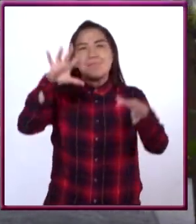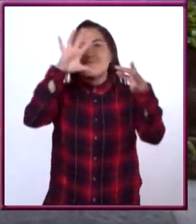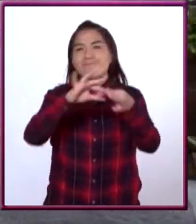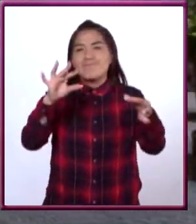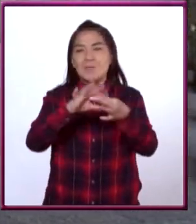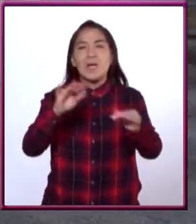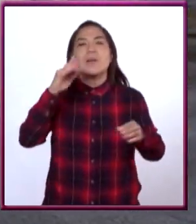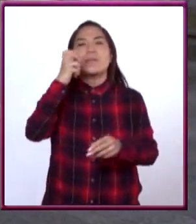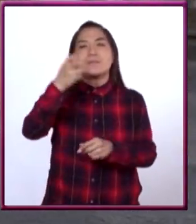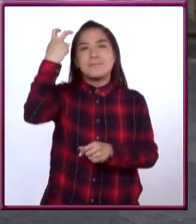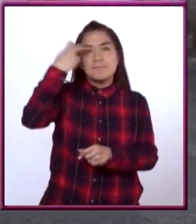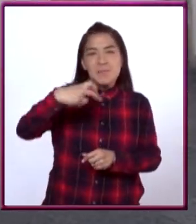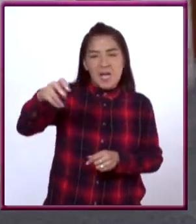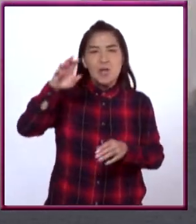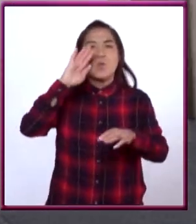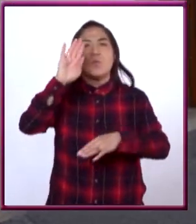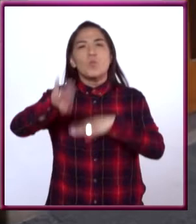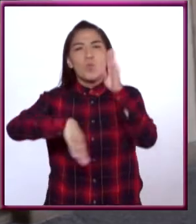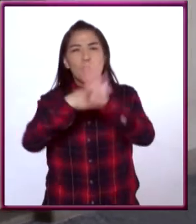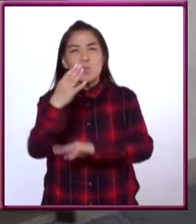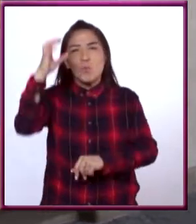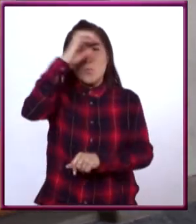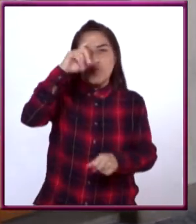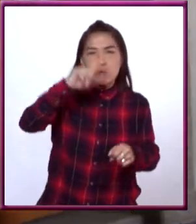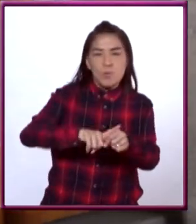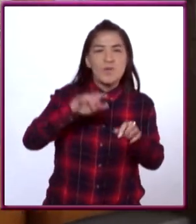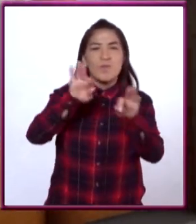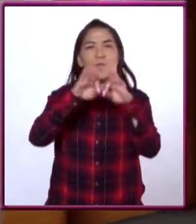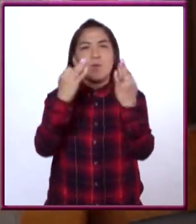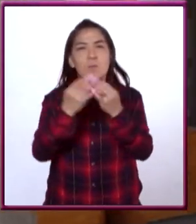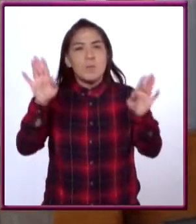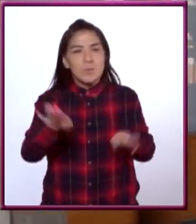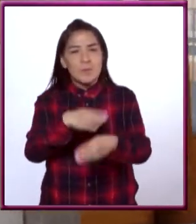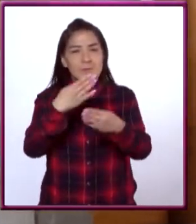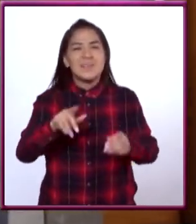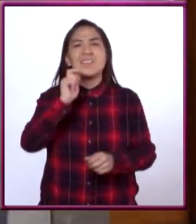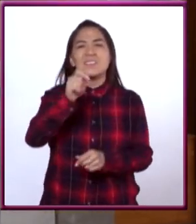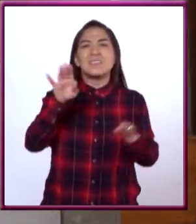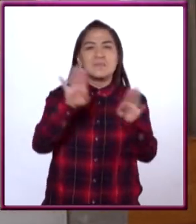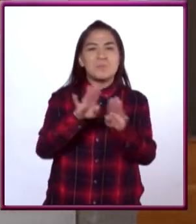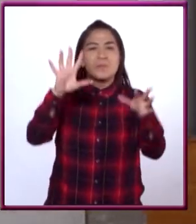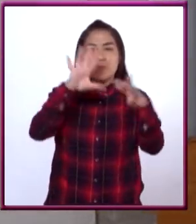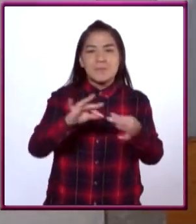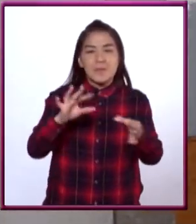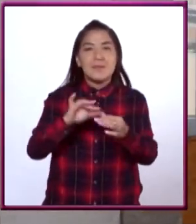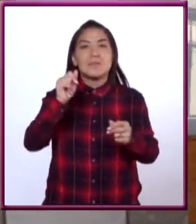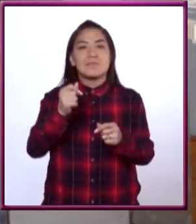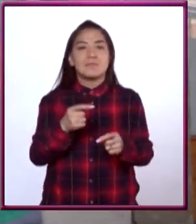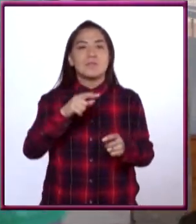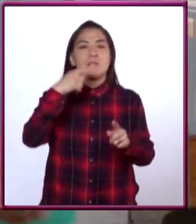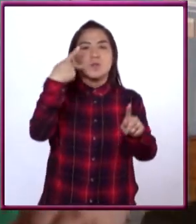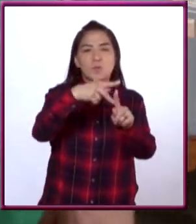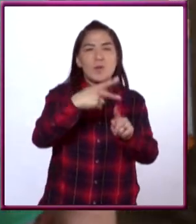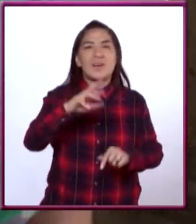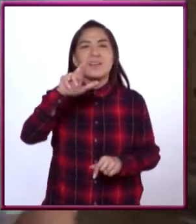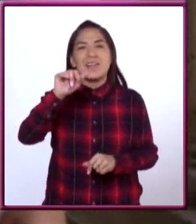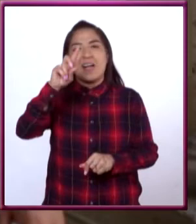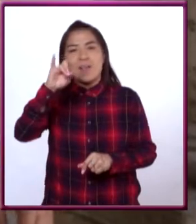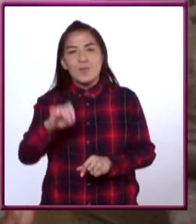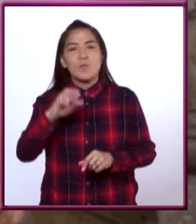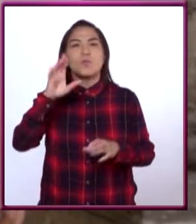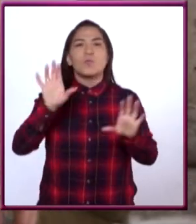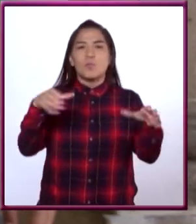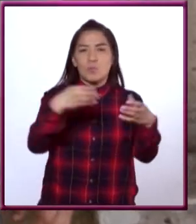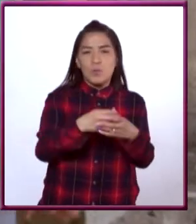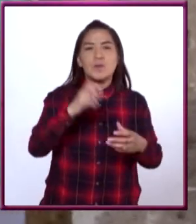conoceremos mundo, culturas y formas musicales. Abordaremos el fascinante trabajo de las radios comunitarias, la artesanía